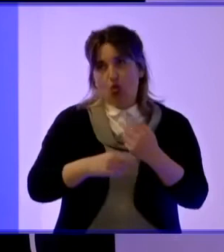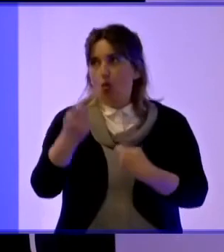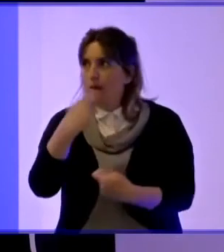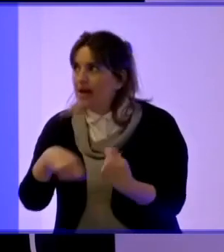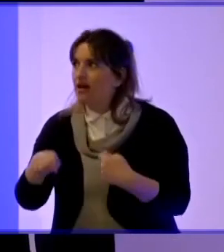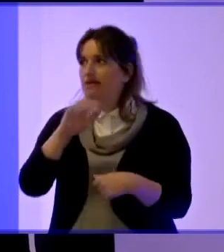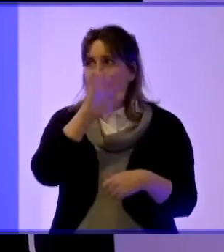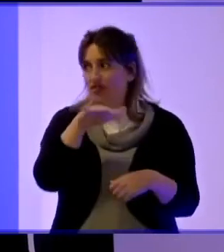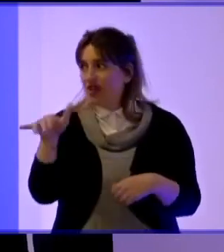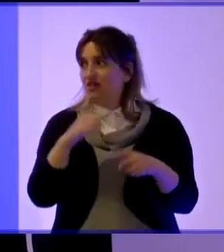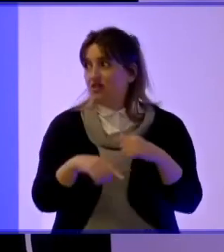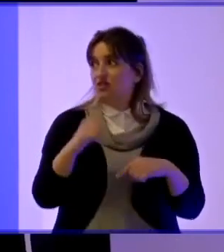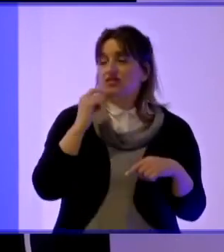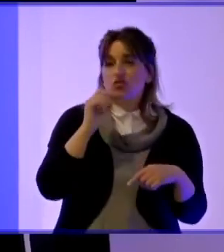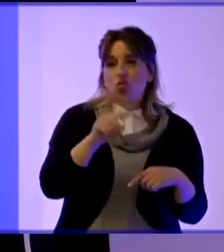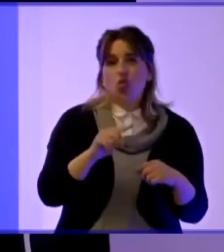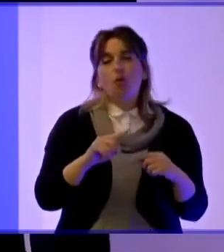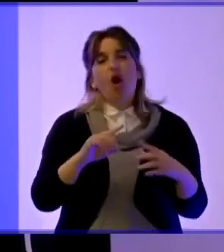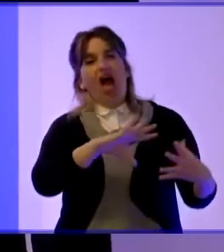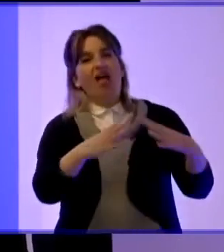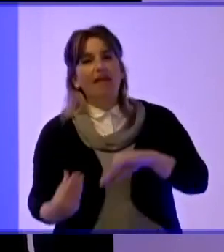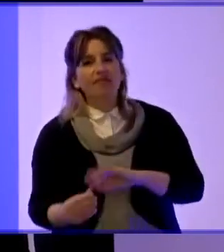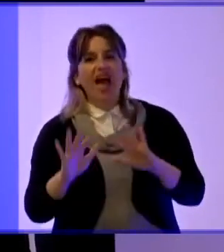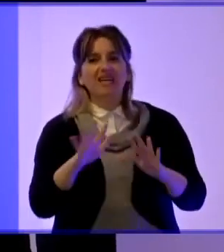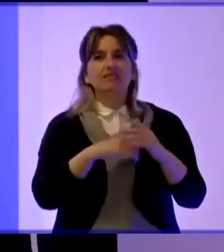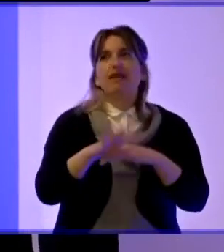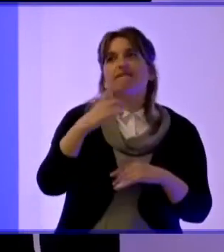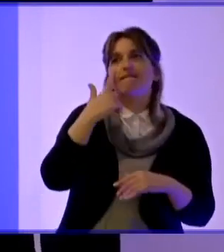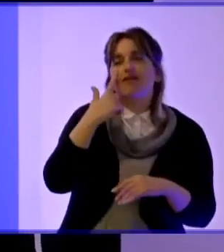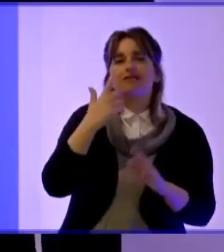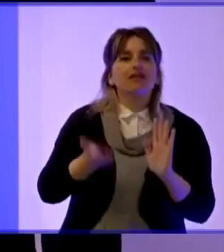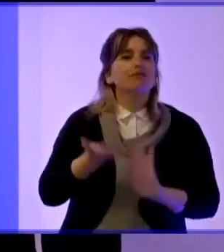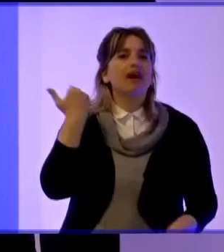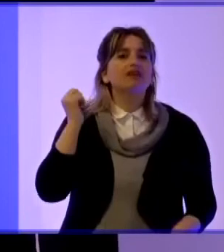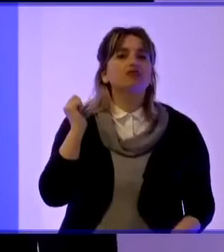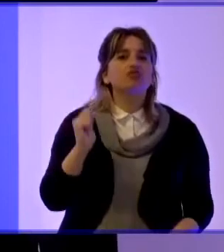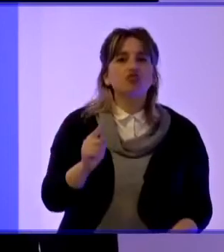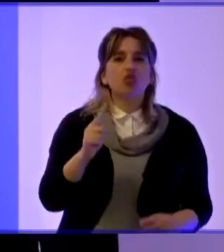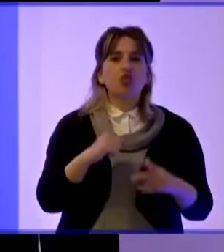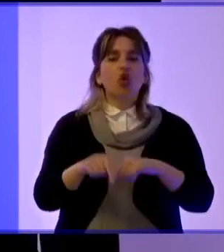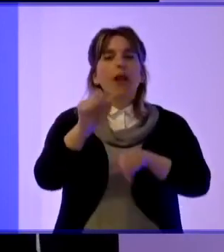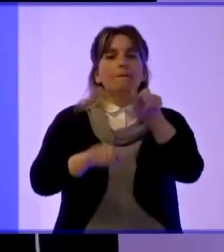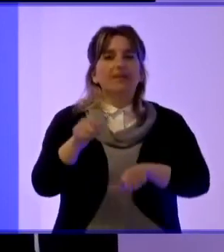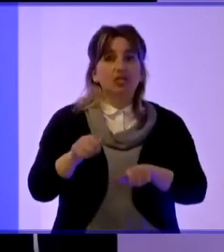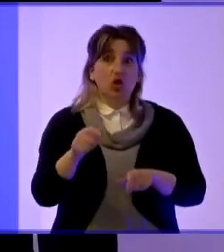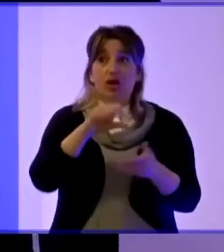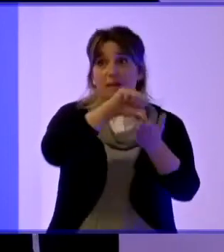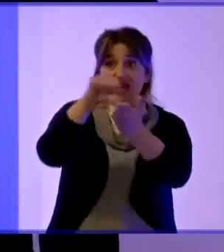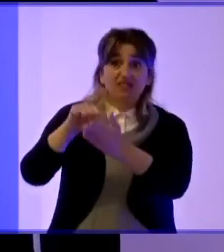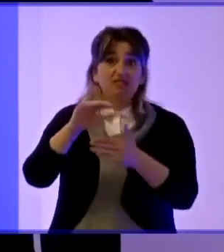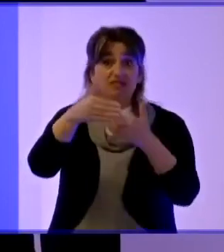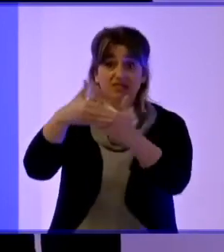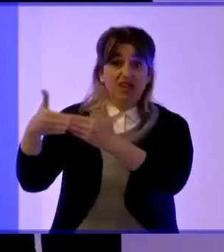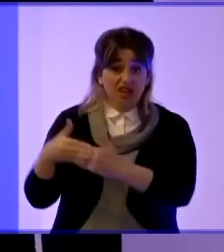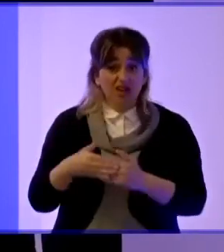Entonces, tener esa adaptabilidad para poder conocer y empatizar con la gente que está en países cercanos y después ir